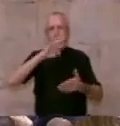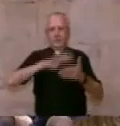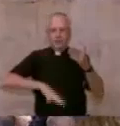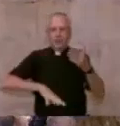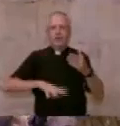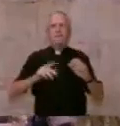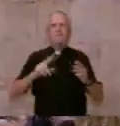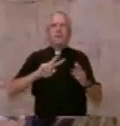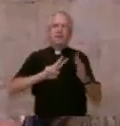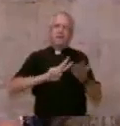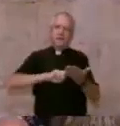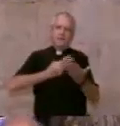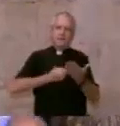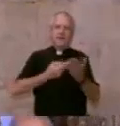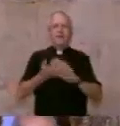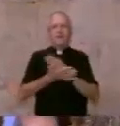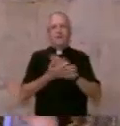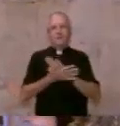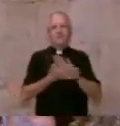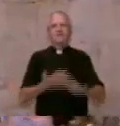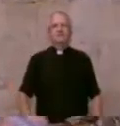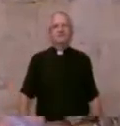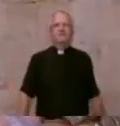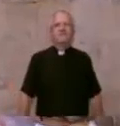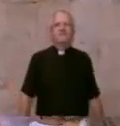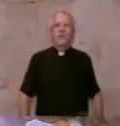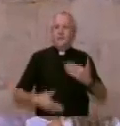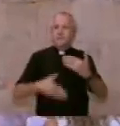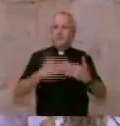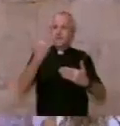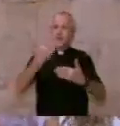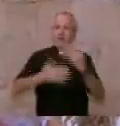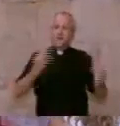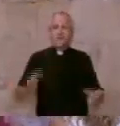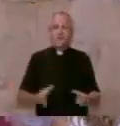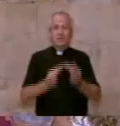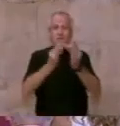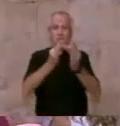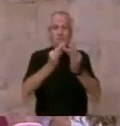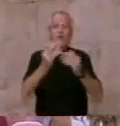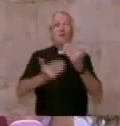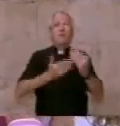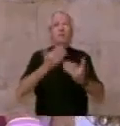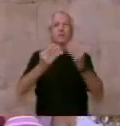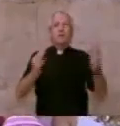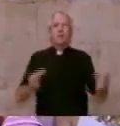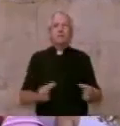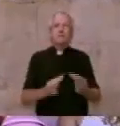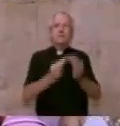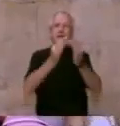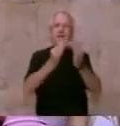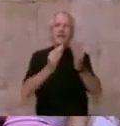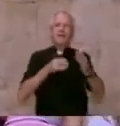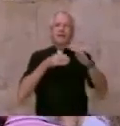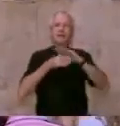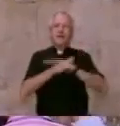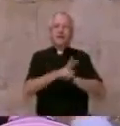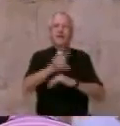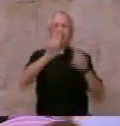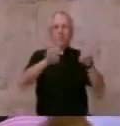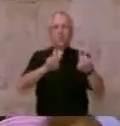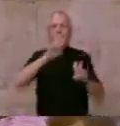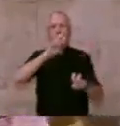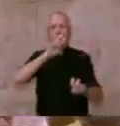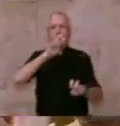Barcelona, para el lenguaje de los signos. Comienza la celebración, una celebración de la Eucaristía en la que tomará posesión el